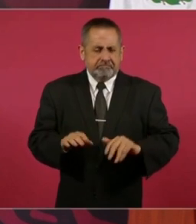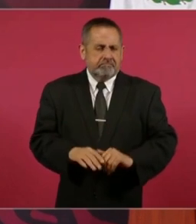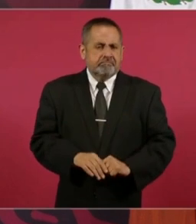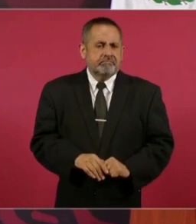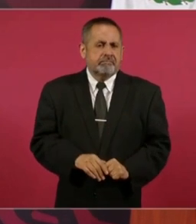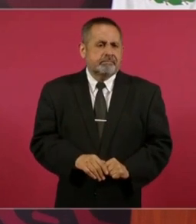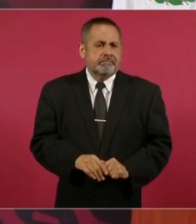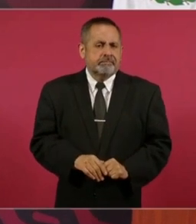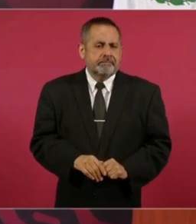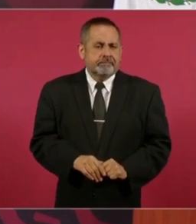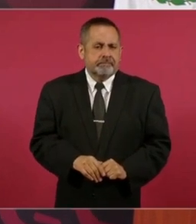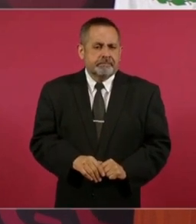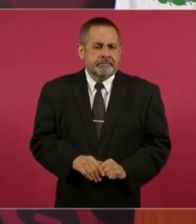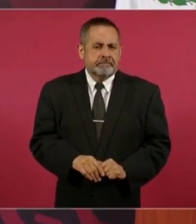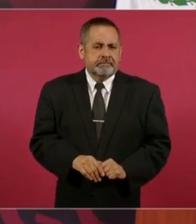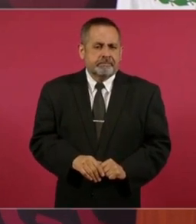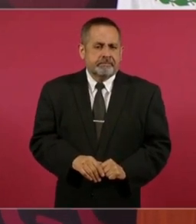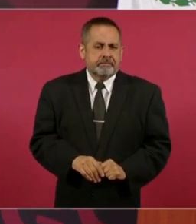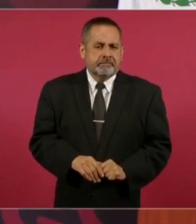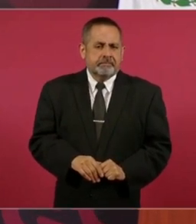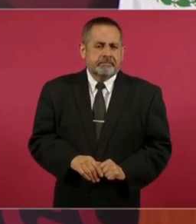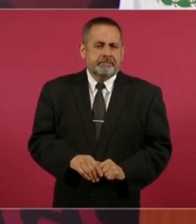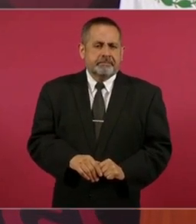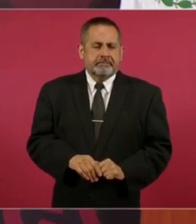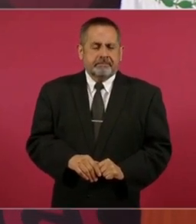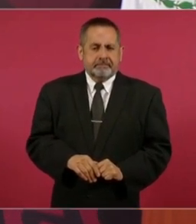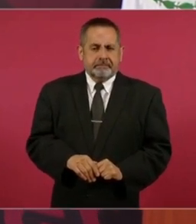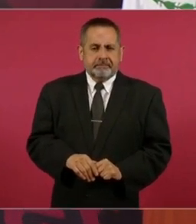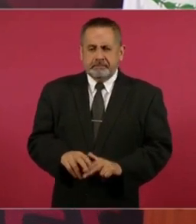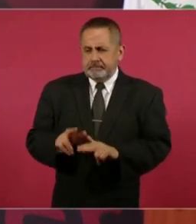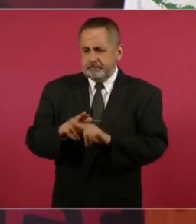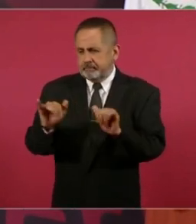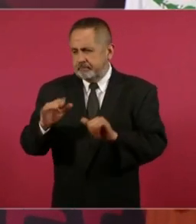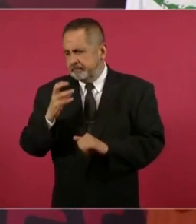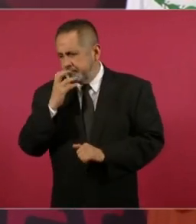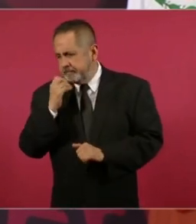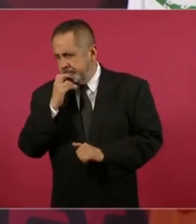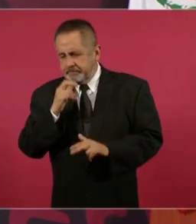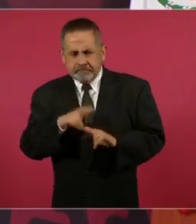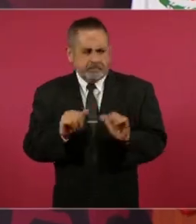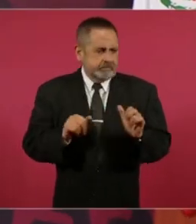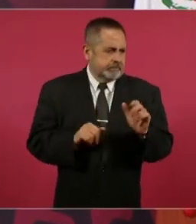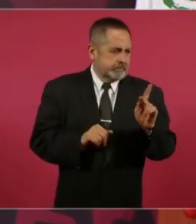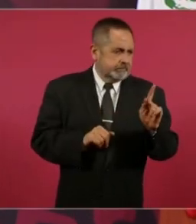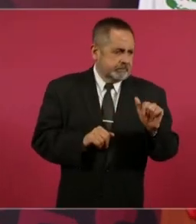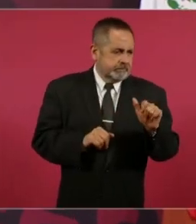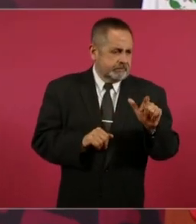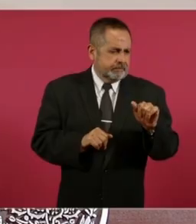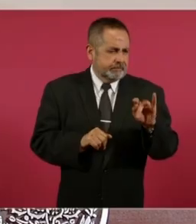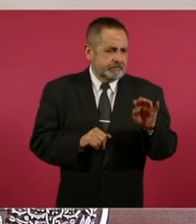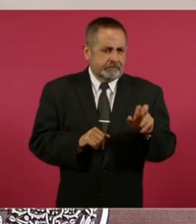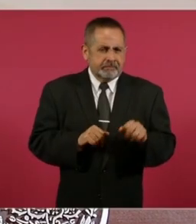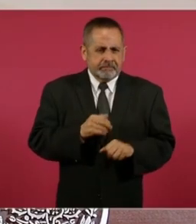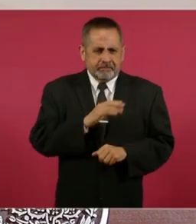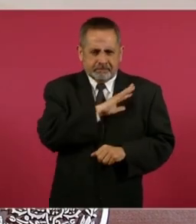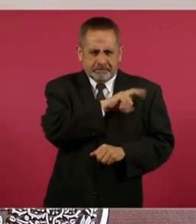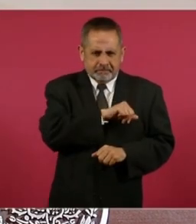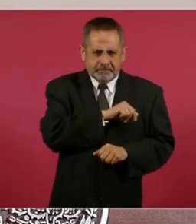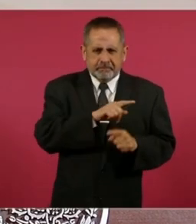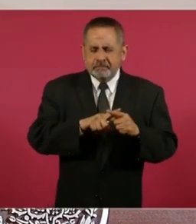eh Ni por Israel y por los palestinos este grupo